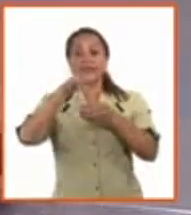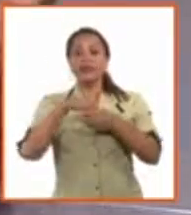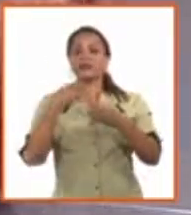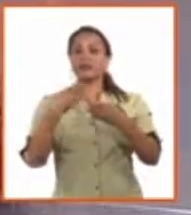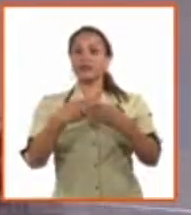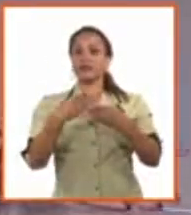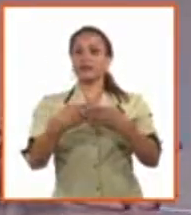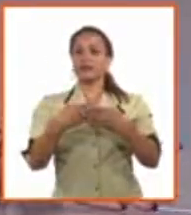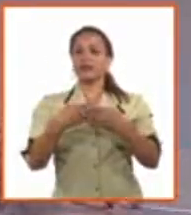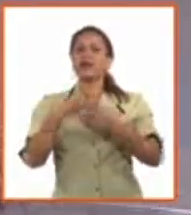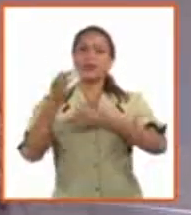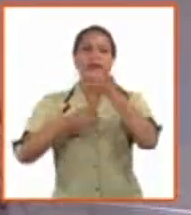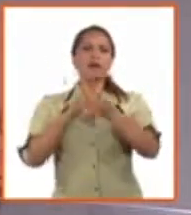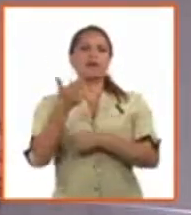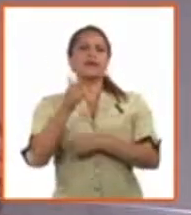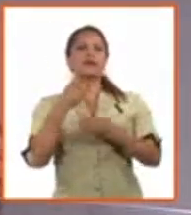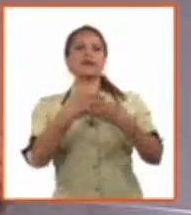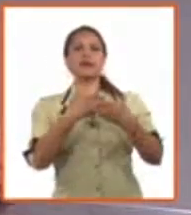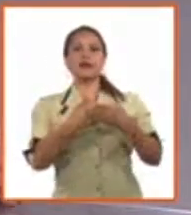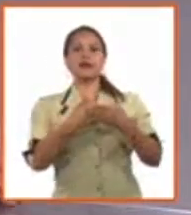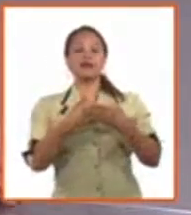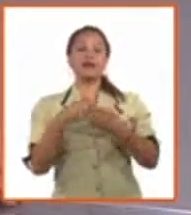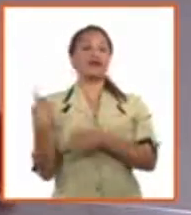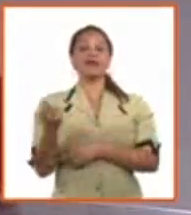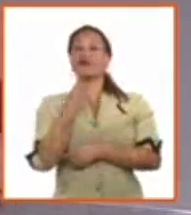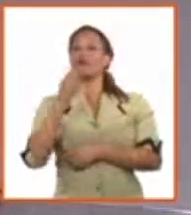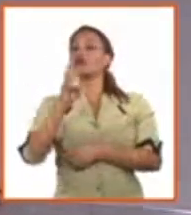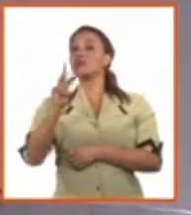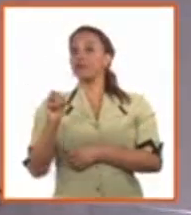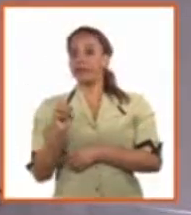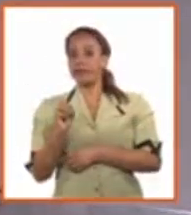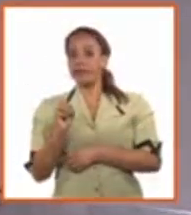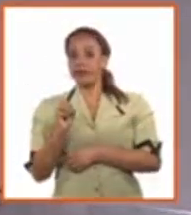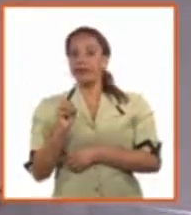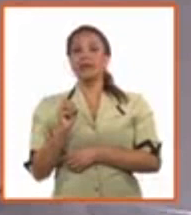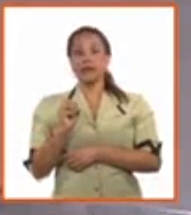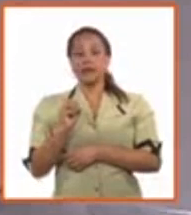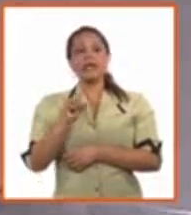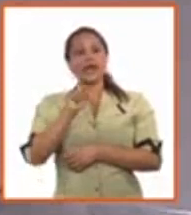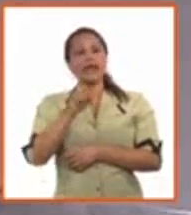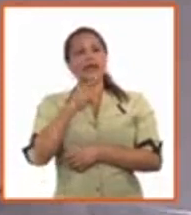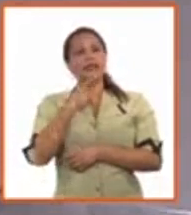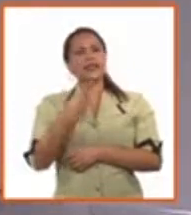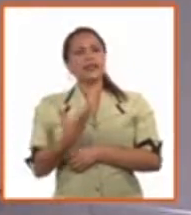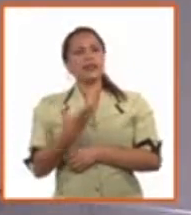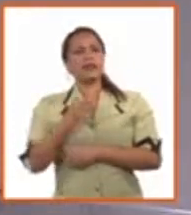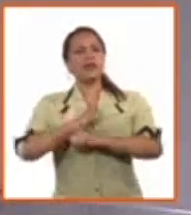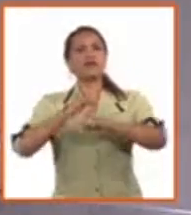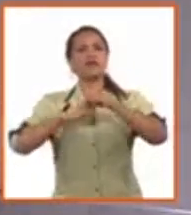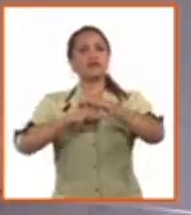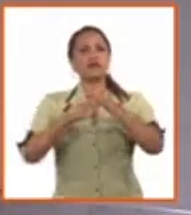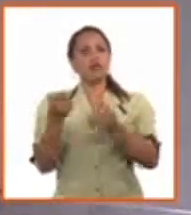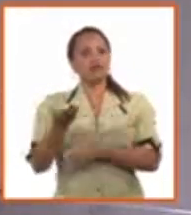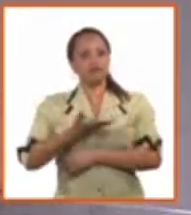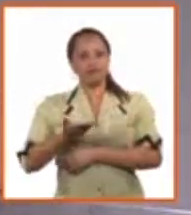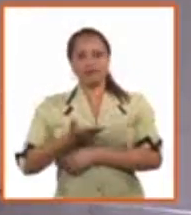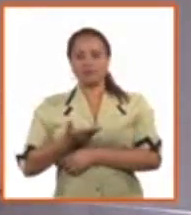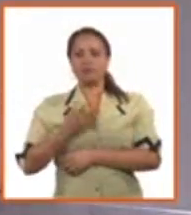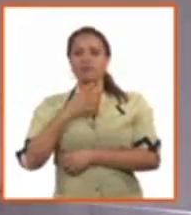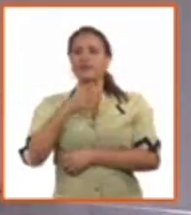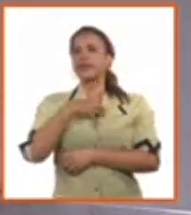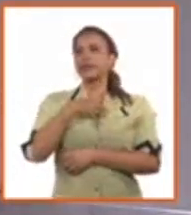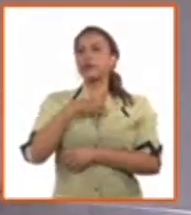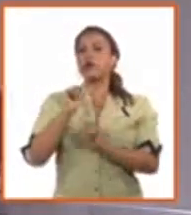industria hablábamos de 10 entidades pero somos 30 más las formas de gestión no estatal y ahí tenemos las estructuras dinamizadoras